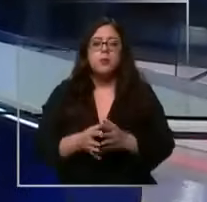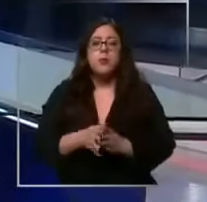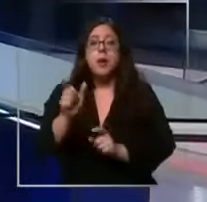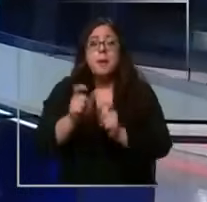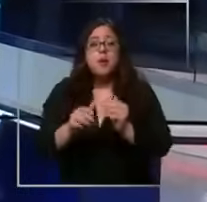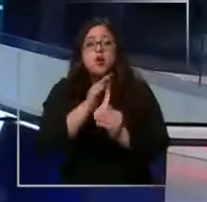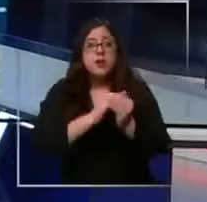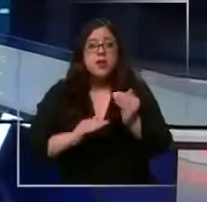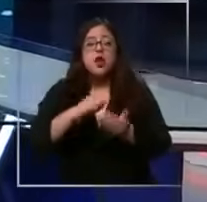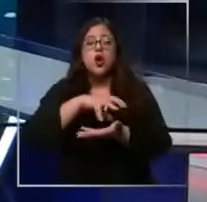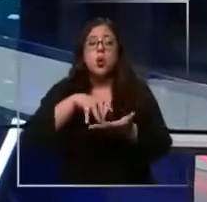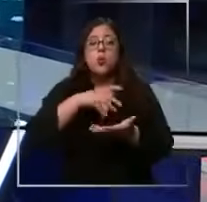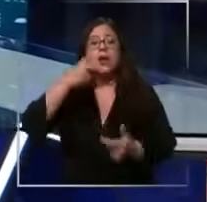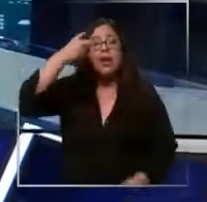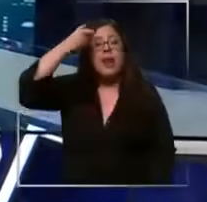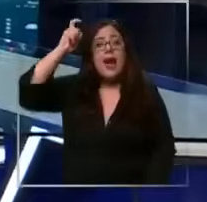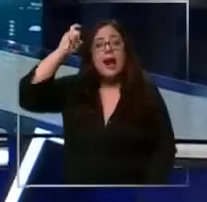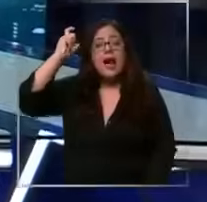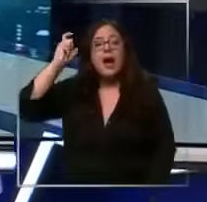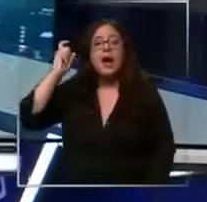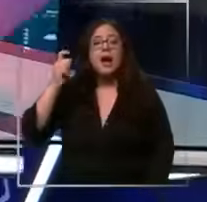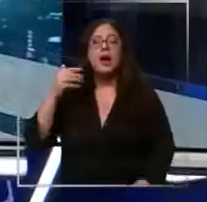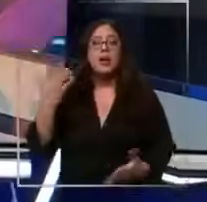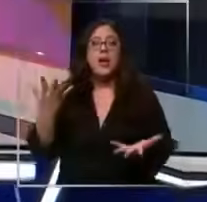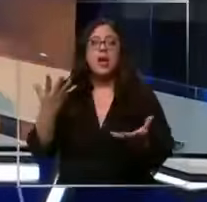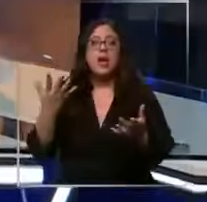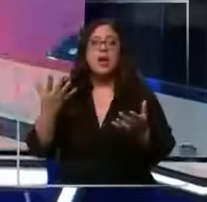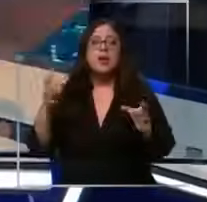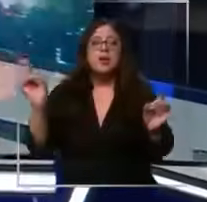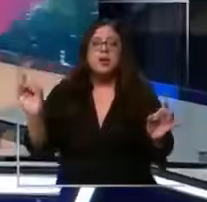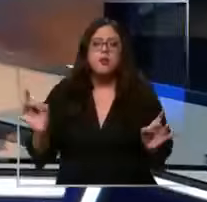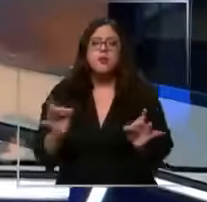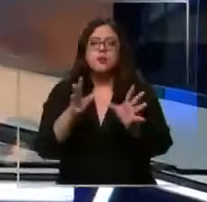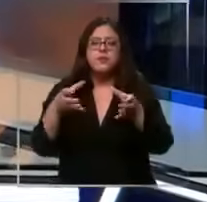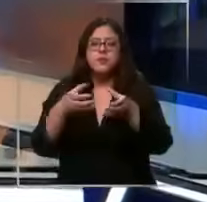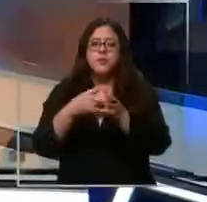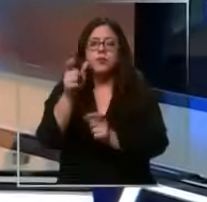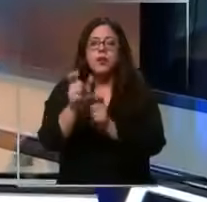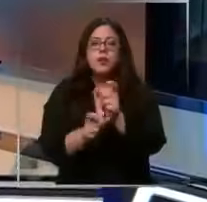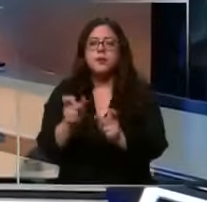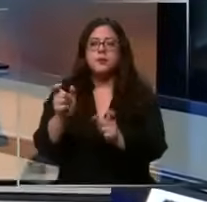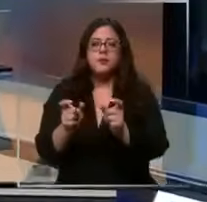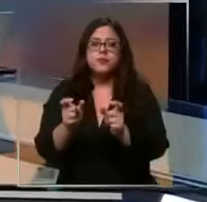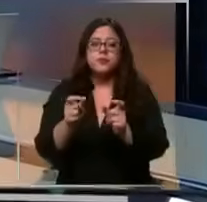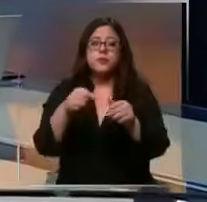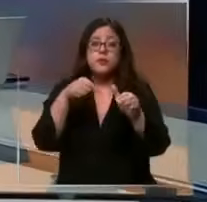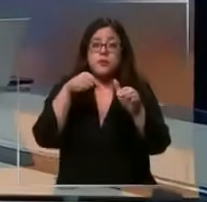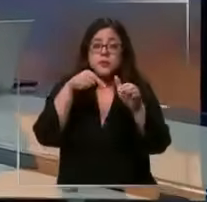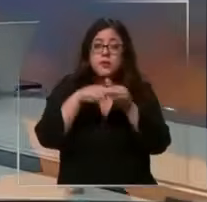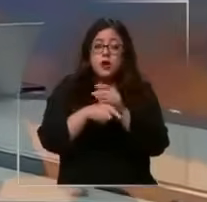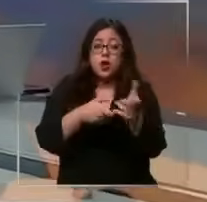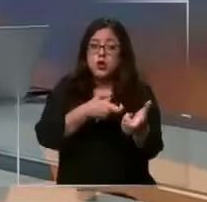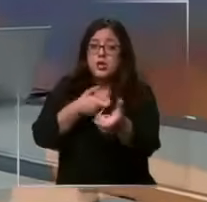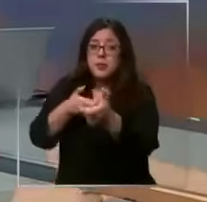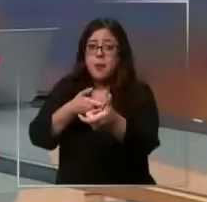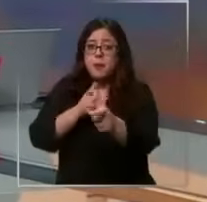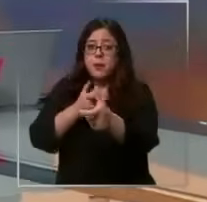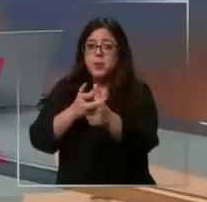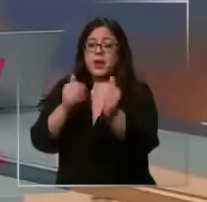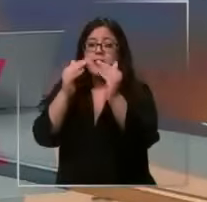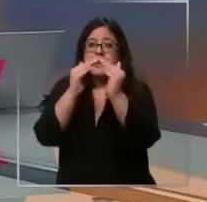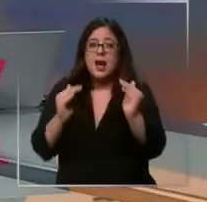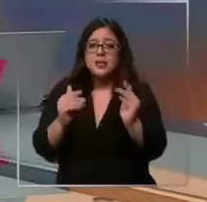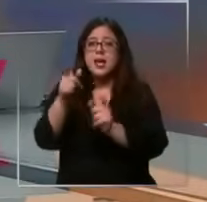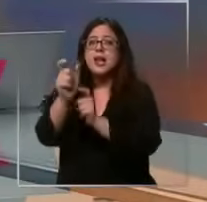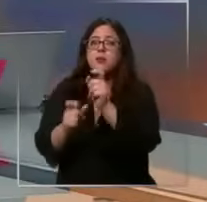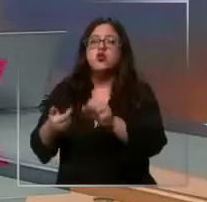Vecinos de un condominio de La Granja denuncian un violento hecho protagonizado por un grupo de personas que ingresaron con armas y dispararon contra una casa.